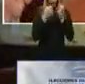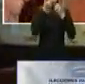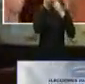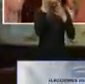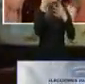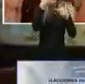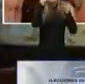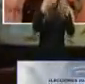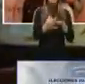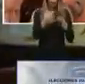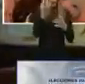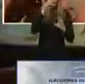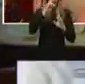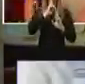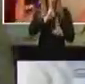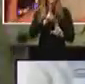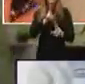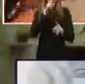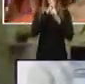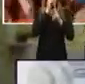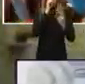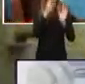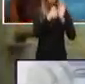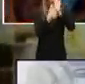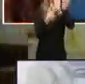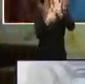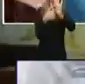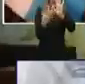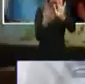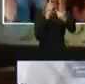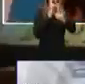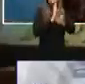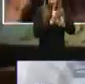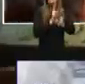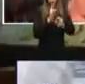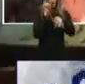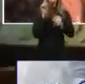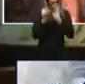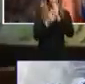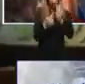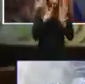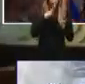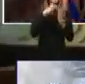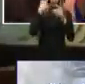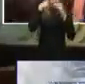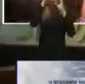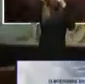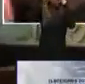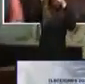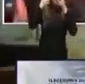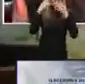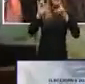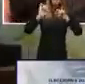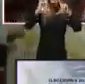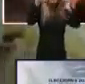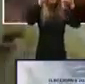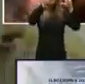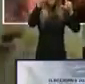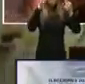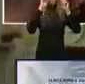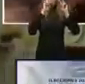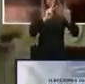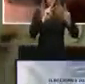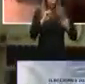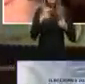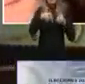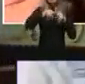los resultados, o se conocieron los resultados a través de esta transmisión que hemos tenido para ustedes, que empezábamos hoy